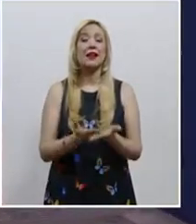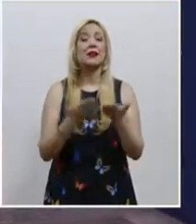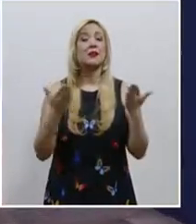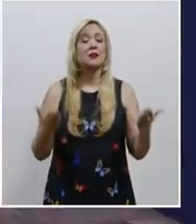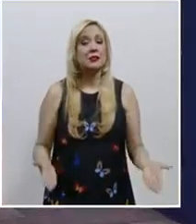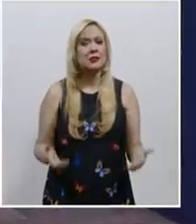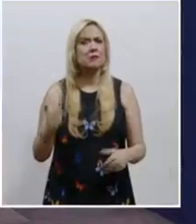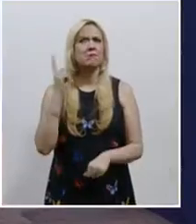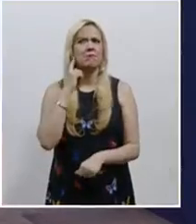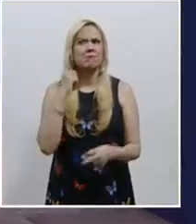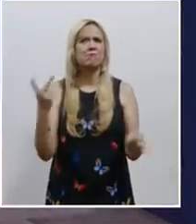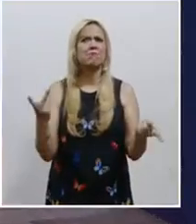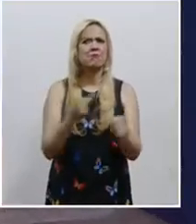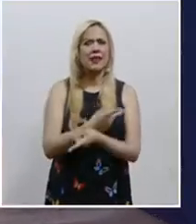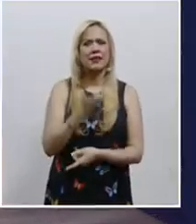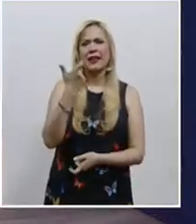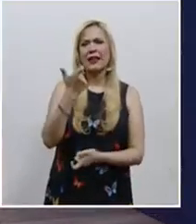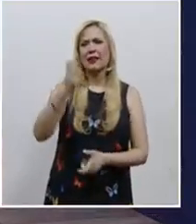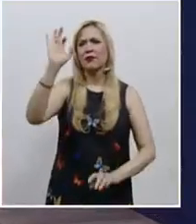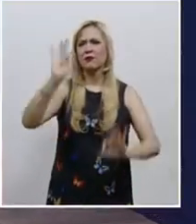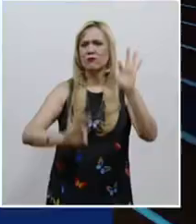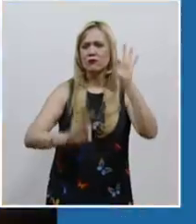Vamos ahora a conocer las breves de economía.